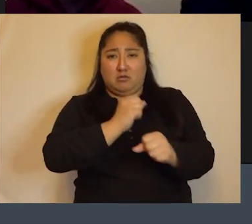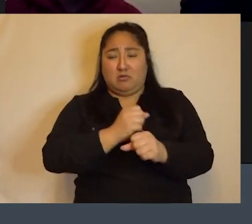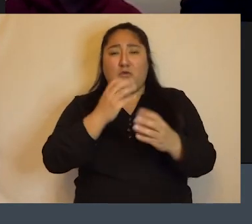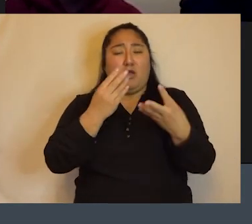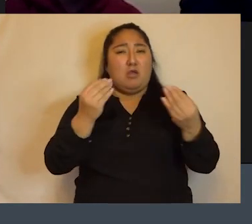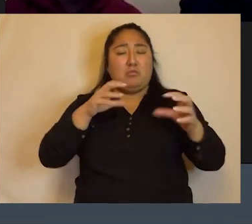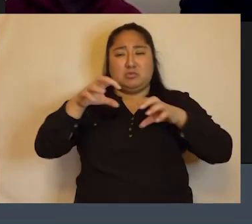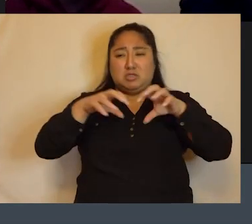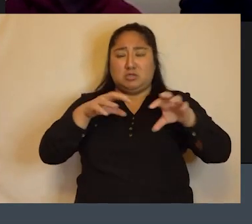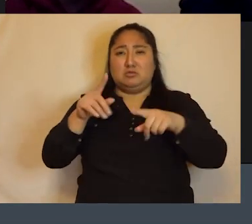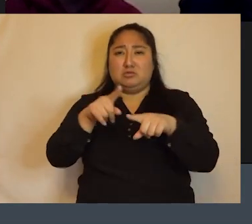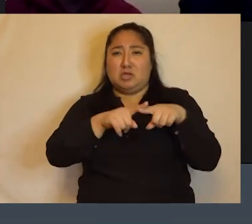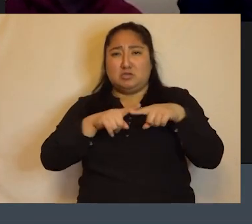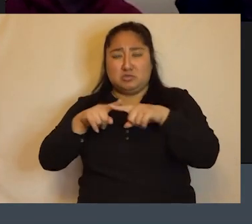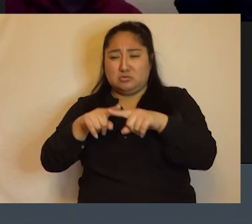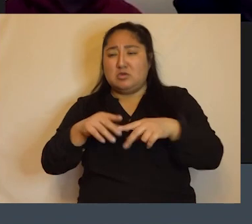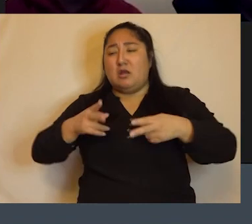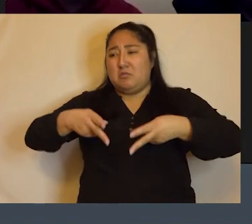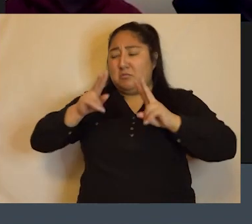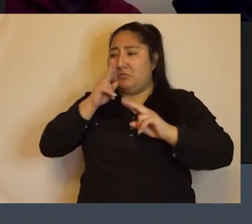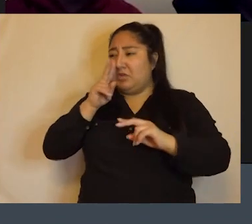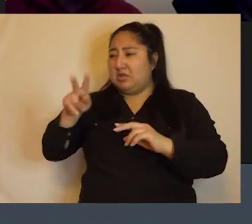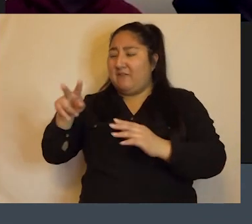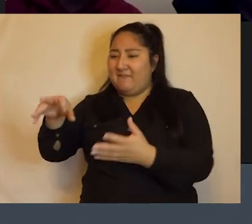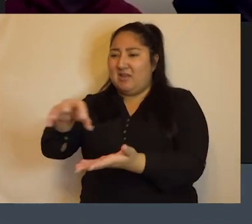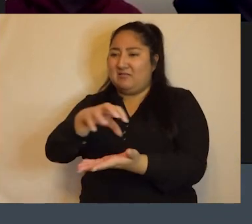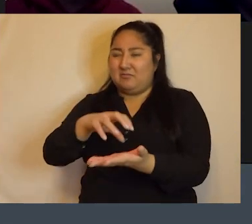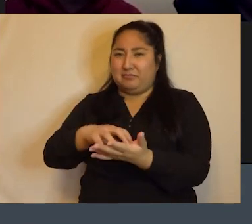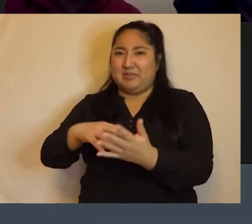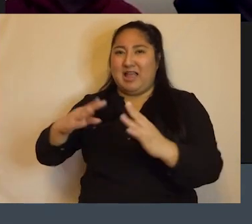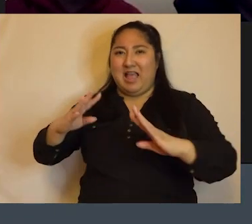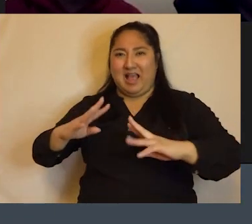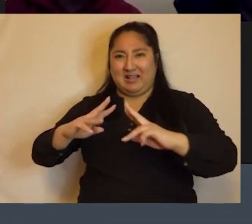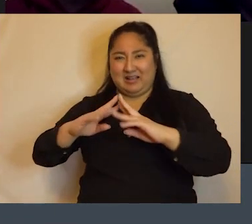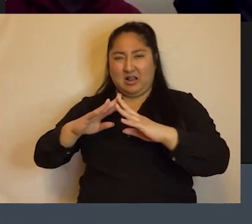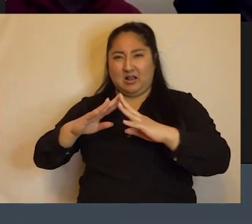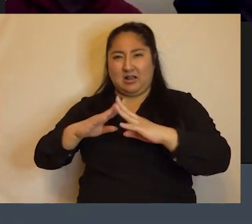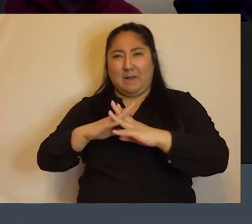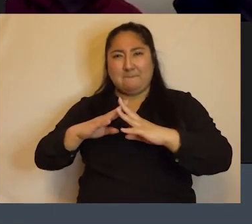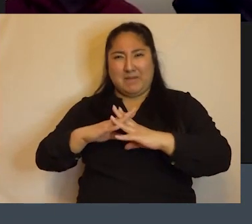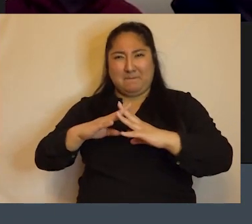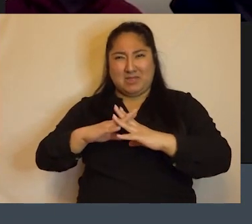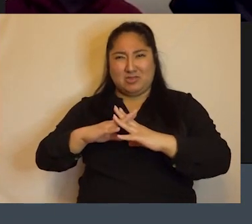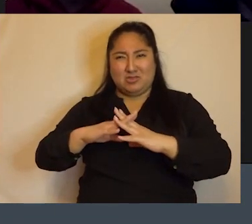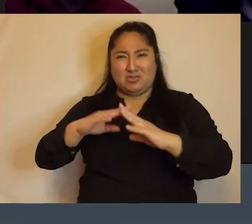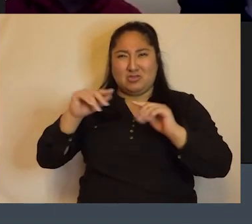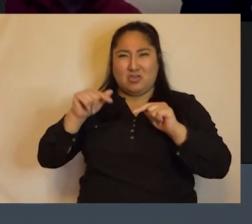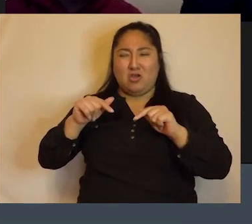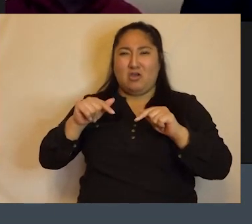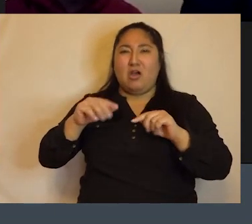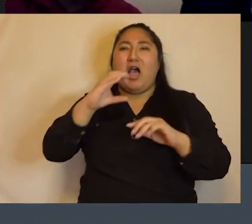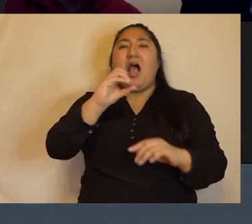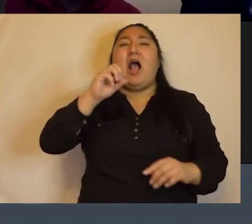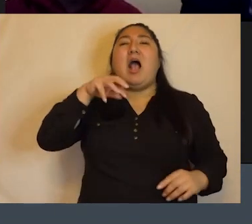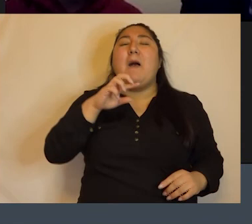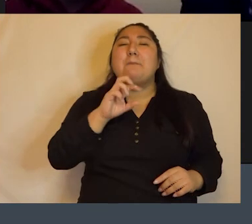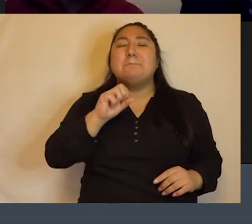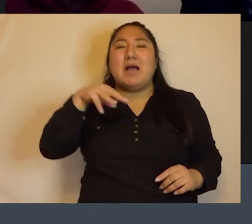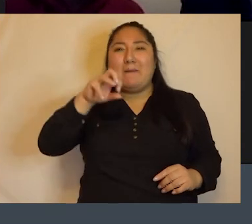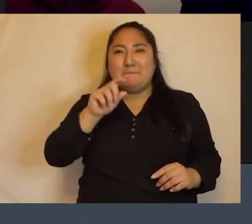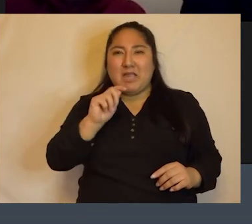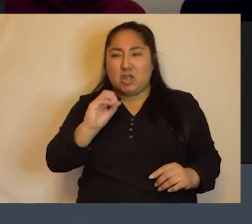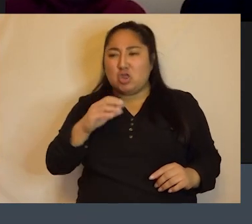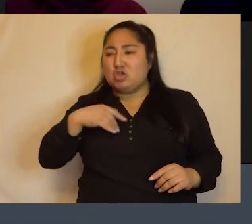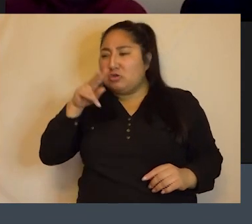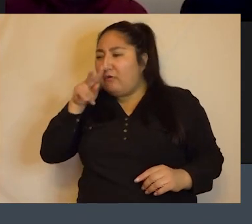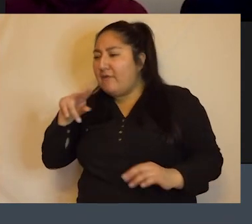en varios colectivos sociales que me ha permitido ver en ciertos campamentos el crecimiento de la pobreza en la región metropolitana, y eso pasa